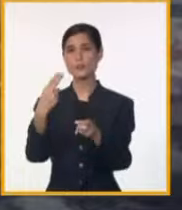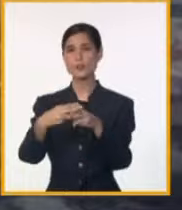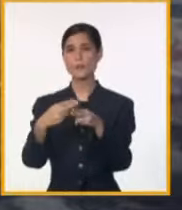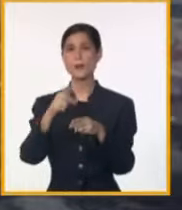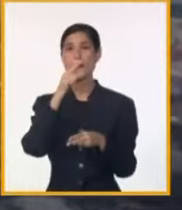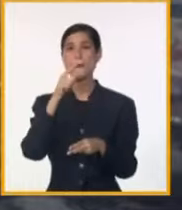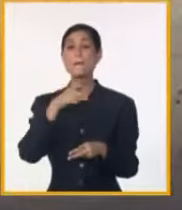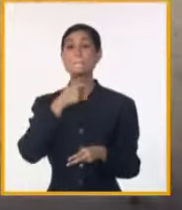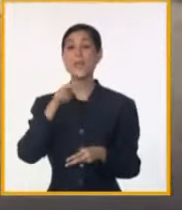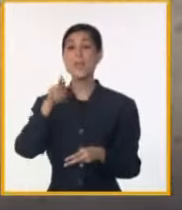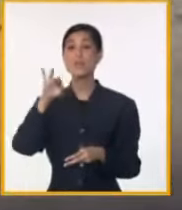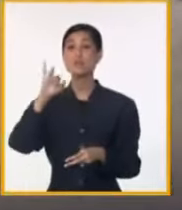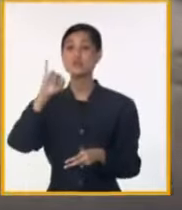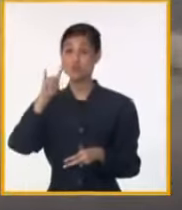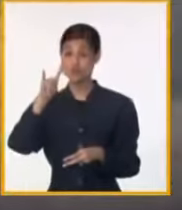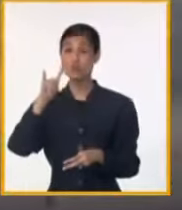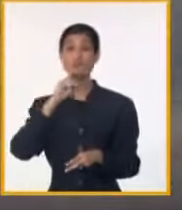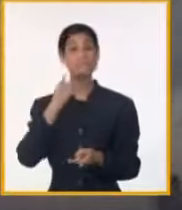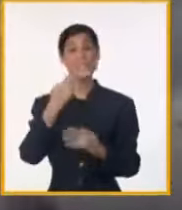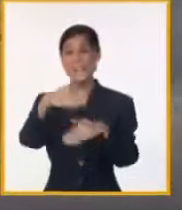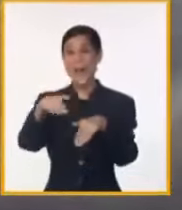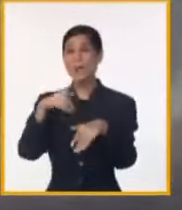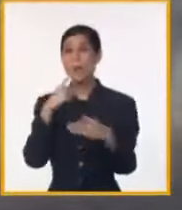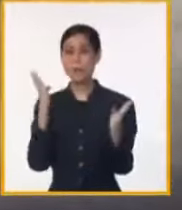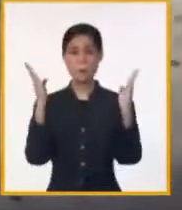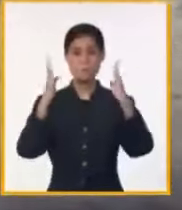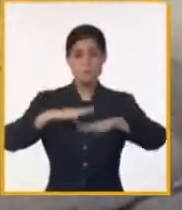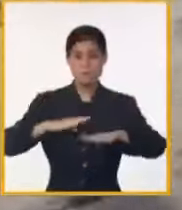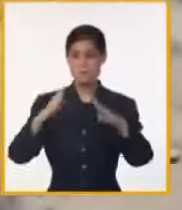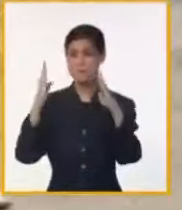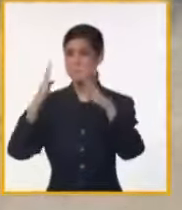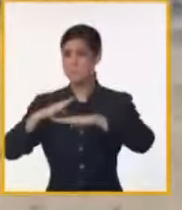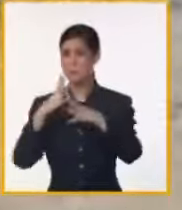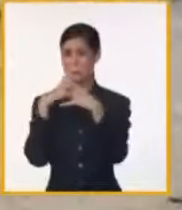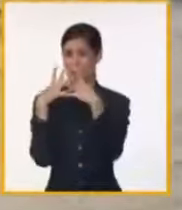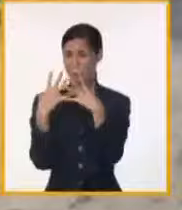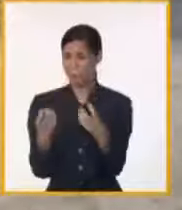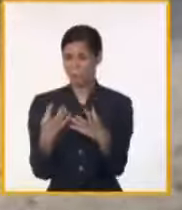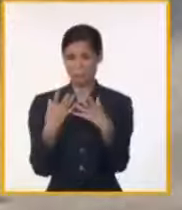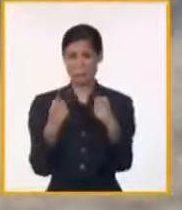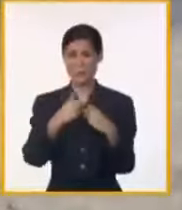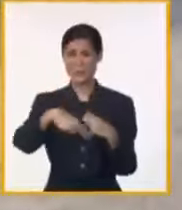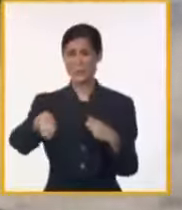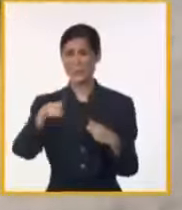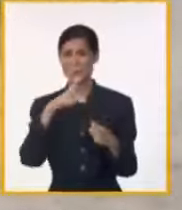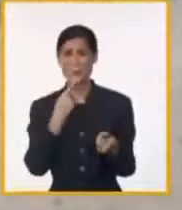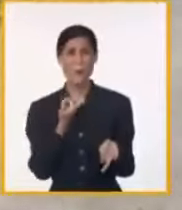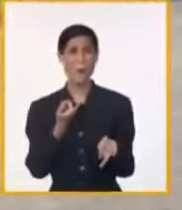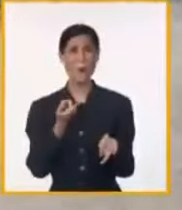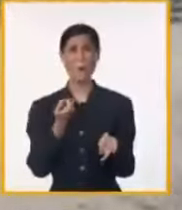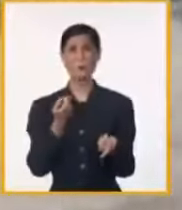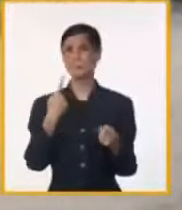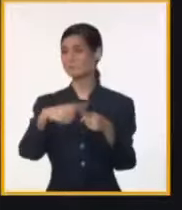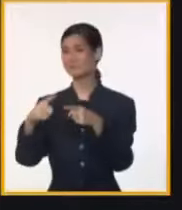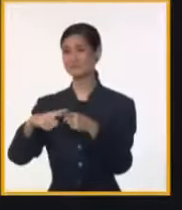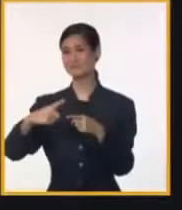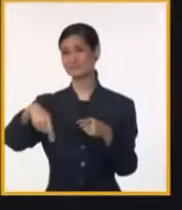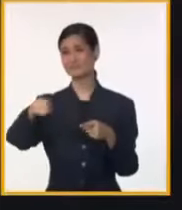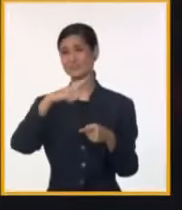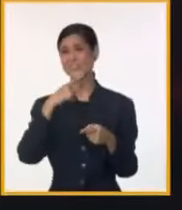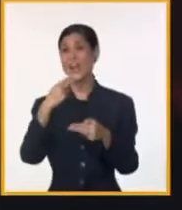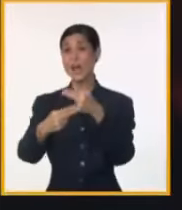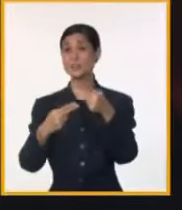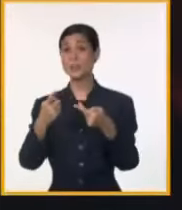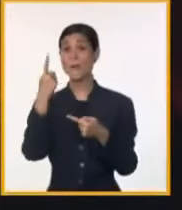ataques han convertido esta calle en una sucesión de escombros las imágenes del bombardeo muestran una bola de fuego gigante iluminando el